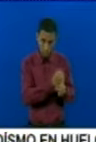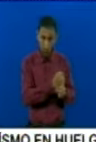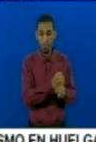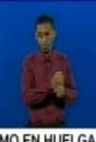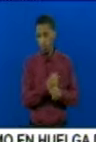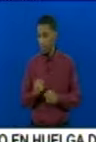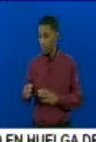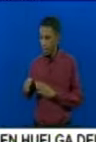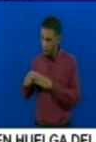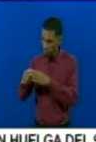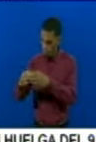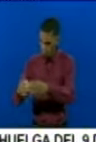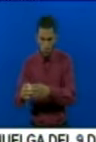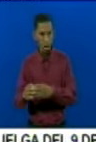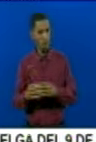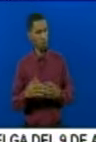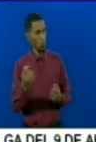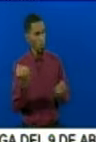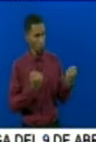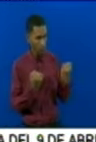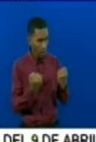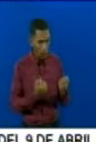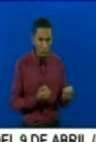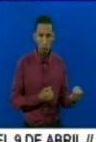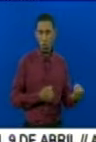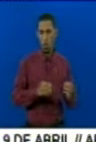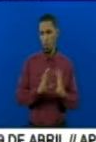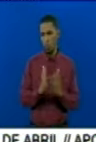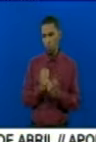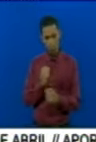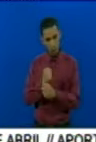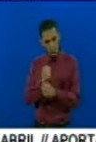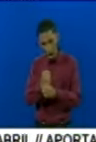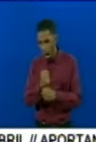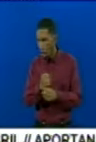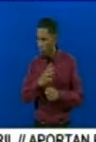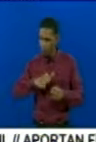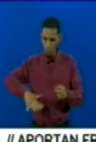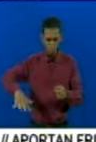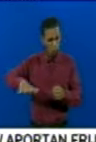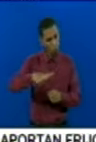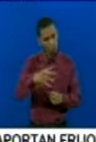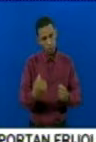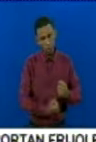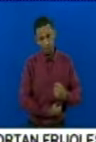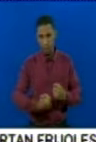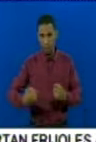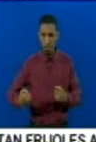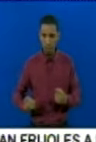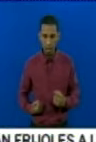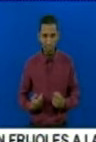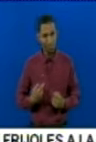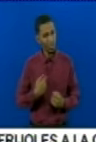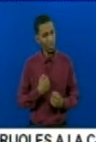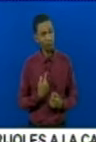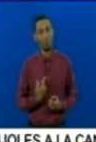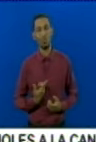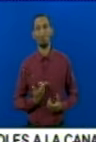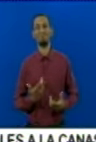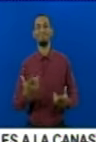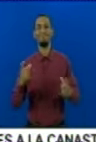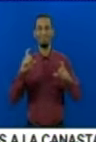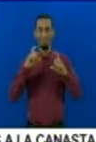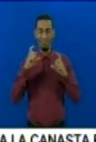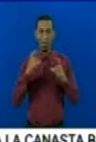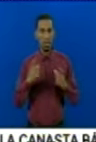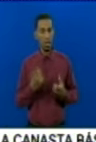los transportistas, los almacenes mayoristas, los trabajadores del comercio minorista, y yo digo, lo reitero, y de la